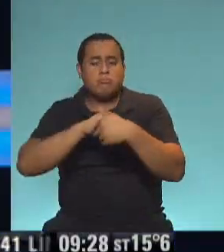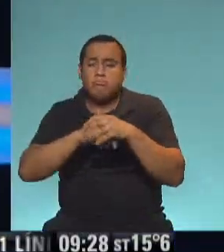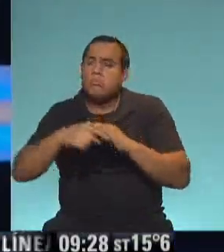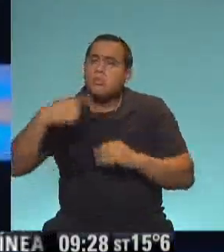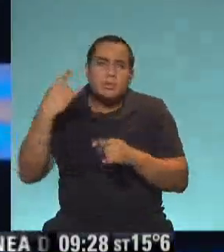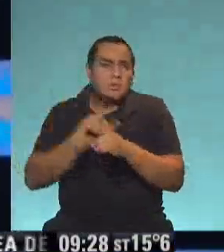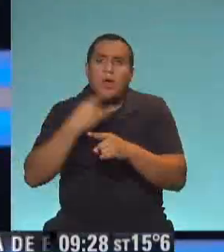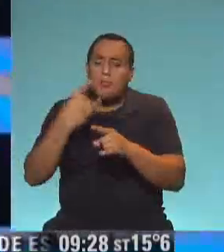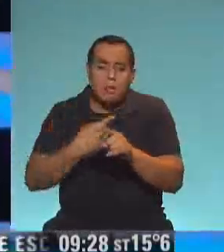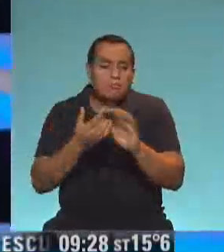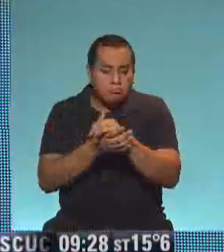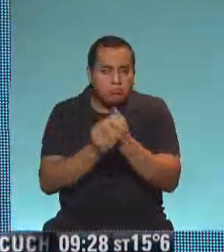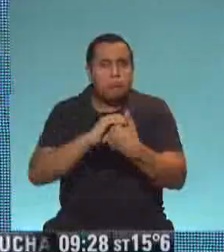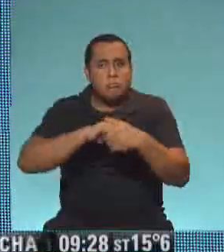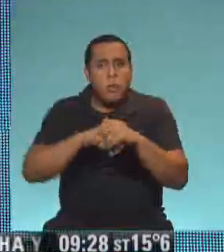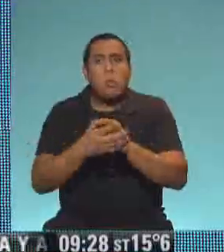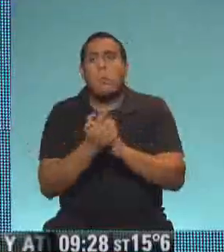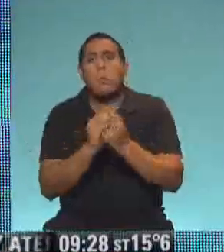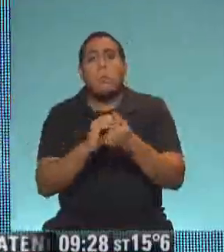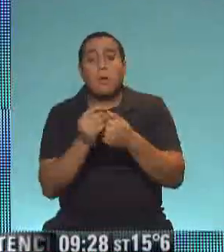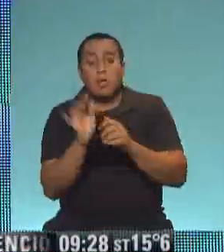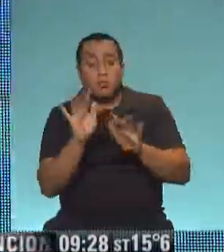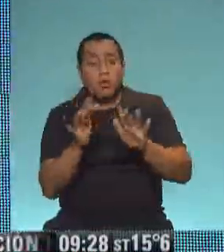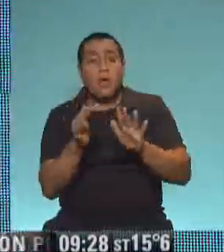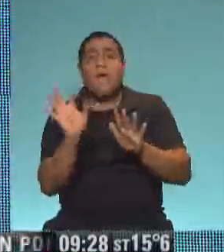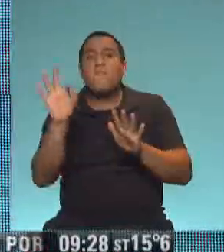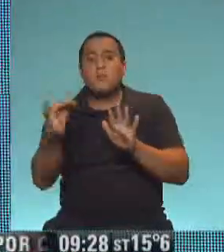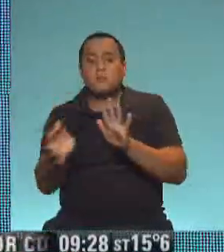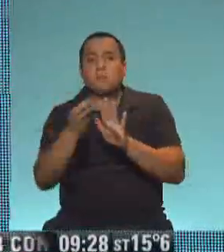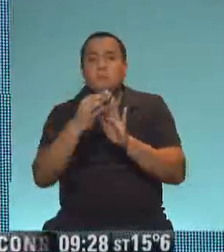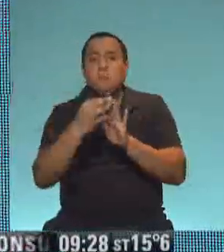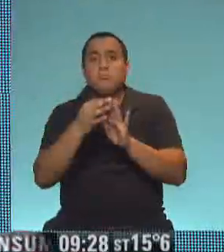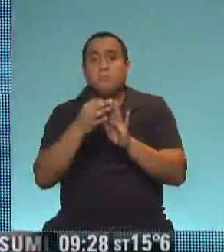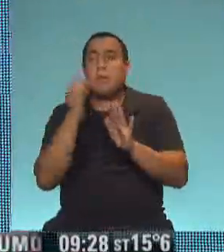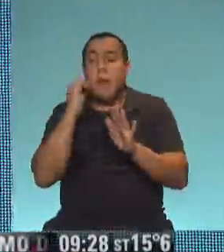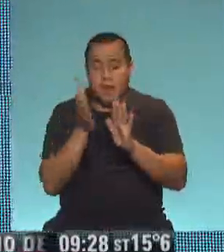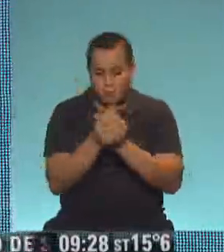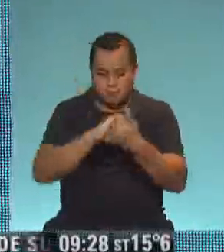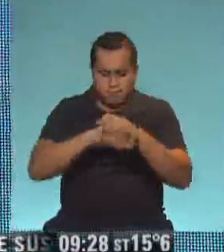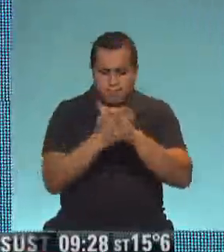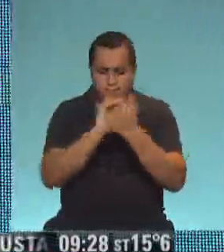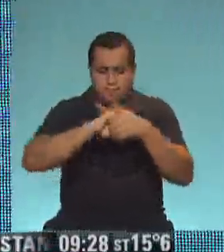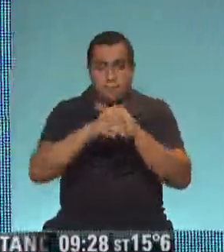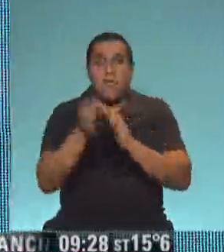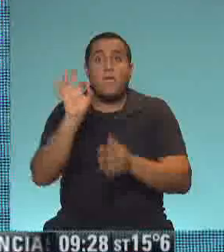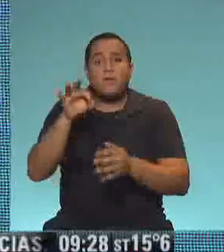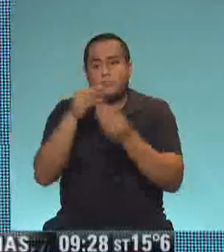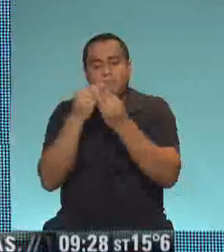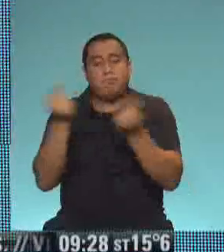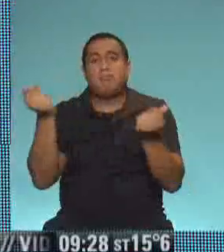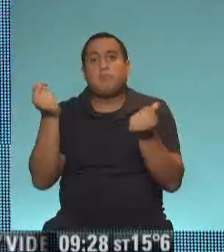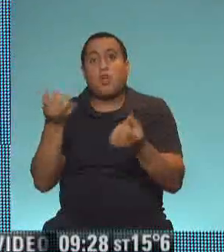que es lo... Claro, porque si tocamos, el virus se nos puede pegar a los dedos. Si nos lavamos las manos mucho, mucho, mucho, el virus se va y no nos